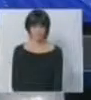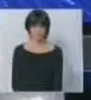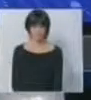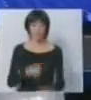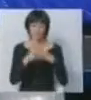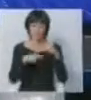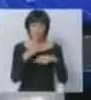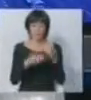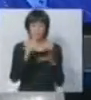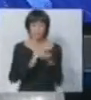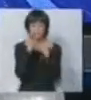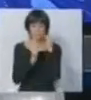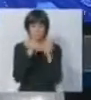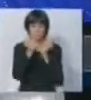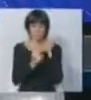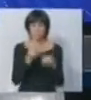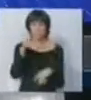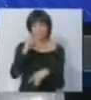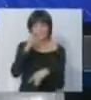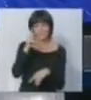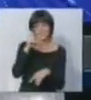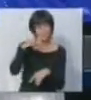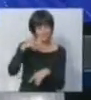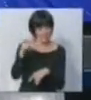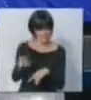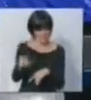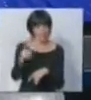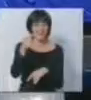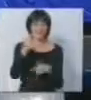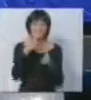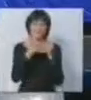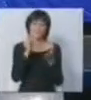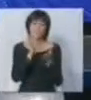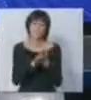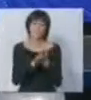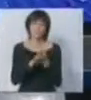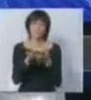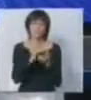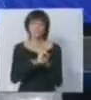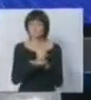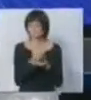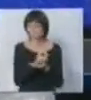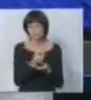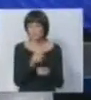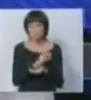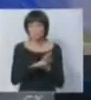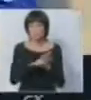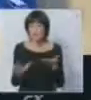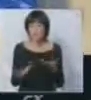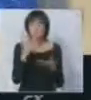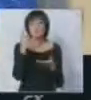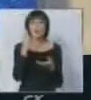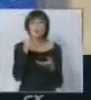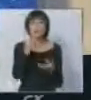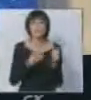Bien, seguimos con más información y Irina Sterling nos trae los últimos detalles y las novedades sobre House of Cards, que se estrena y viene con nueva temporada. Así